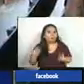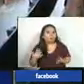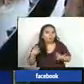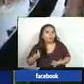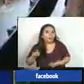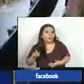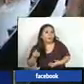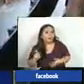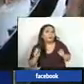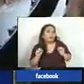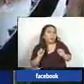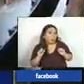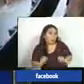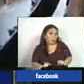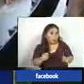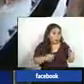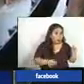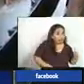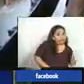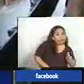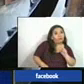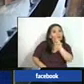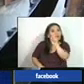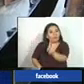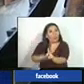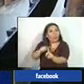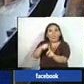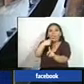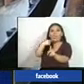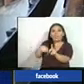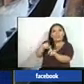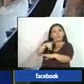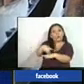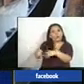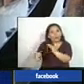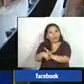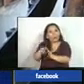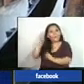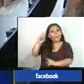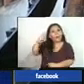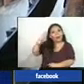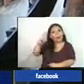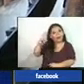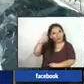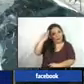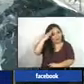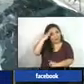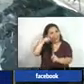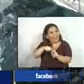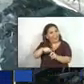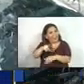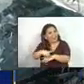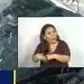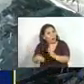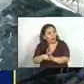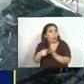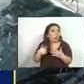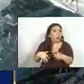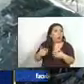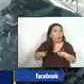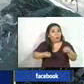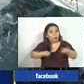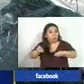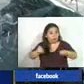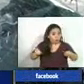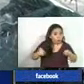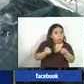PNC para poner a disposición de la Asamblea Legislativa al diputado Arturo Magaña. El legislador, como ustedes recordarán, se vio envuelto en un accidente de